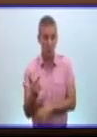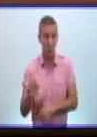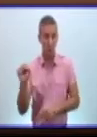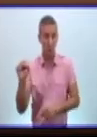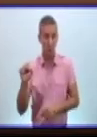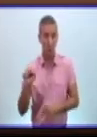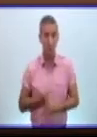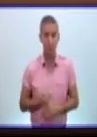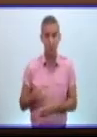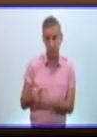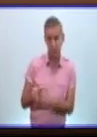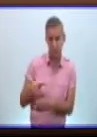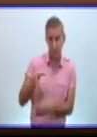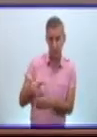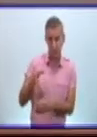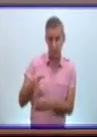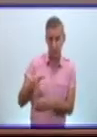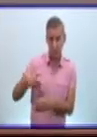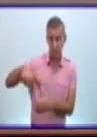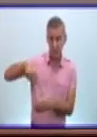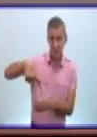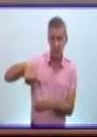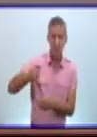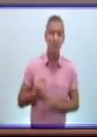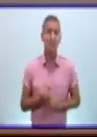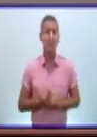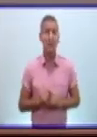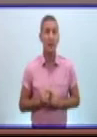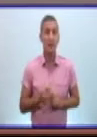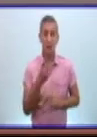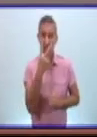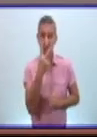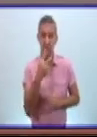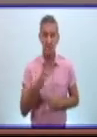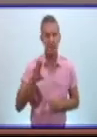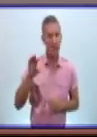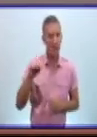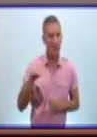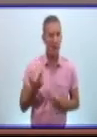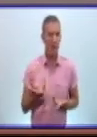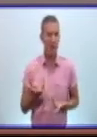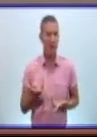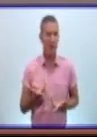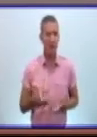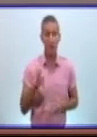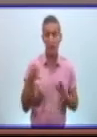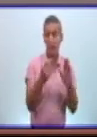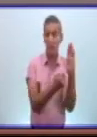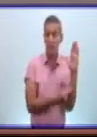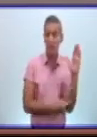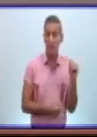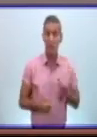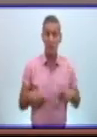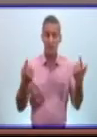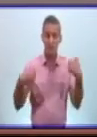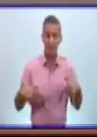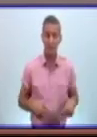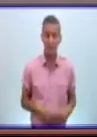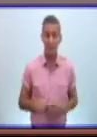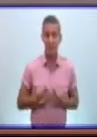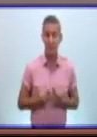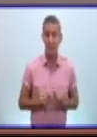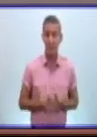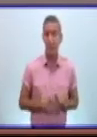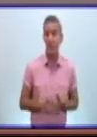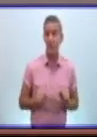en vasos de precipitados. Fíjense que estamos hablando de propiedades físicas que son comunes a las sustancias y me